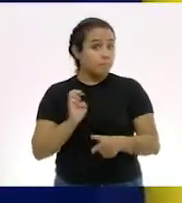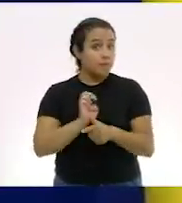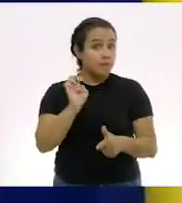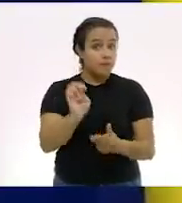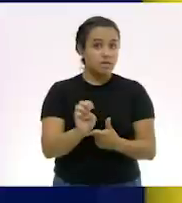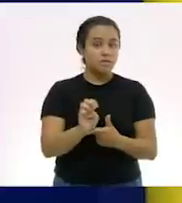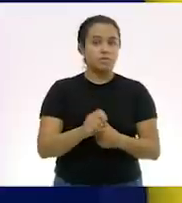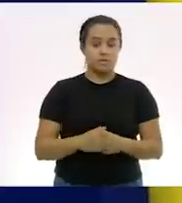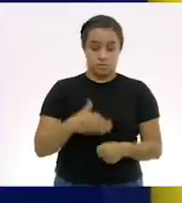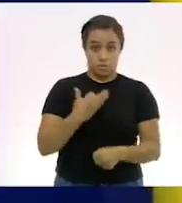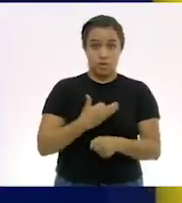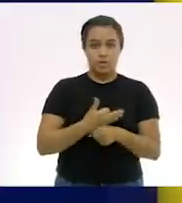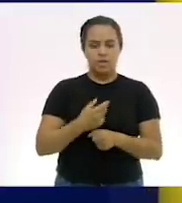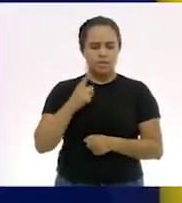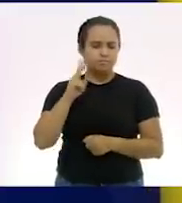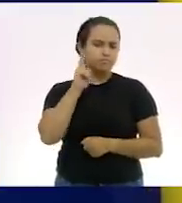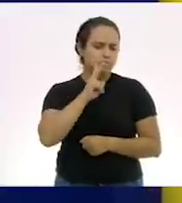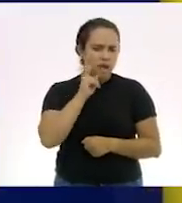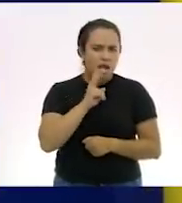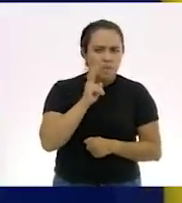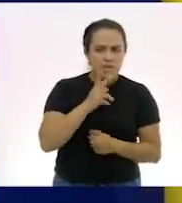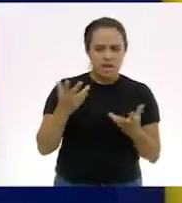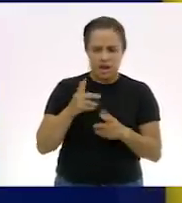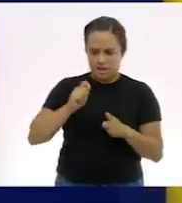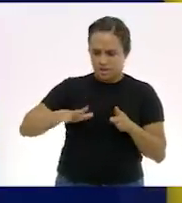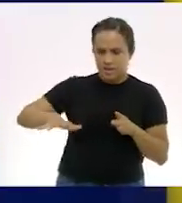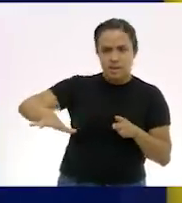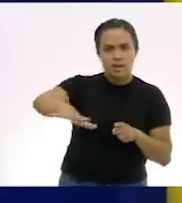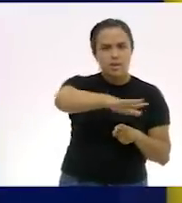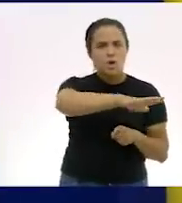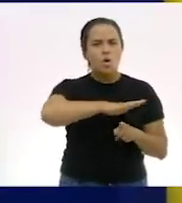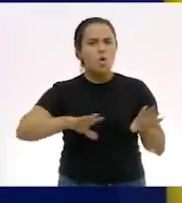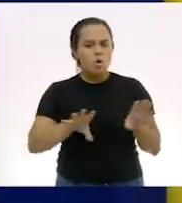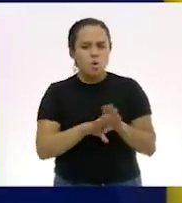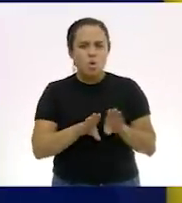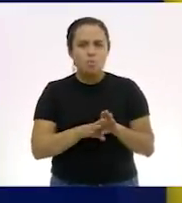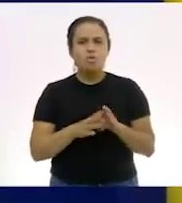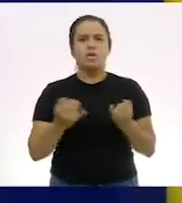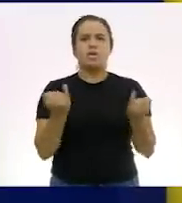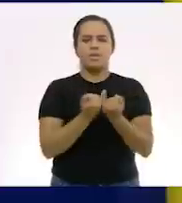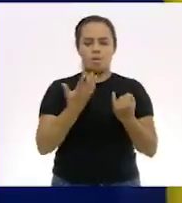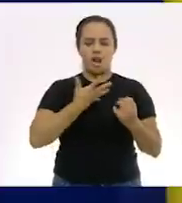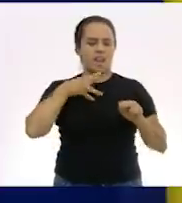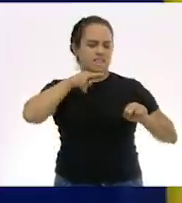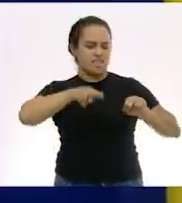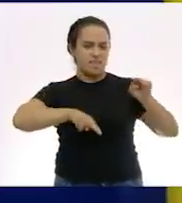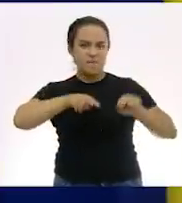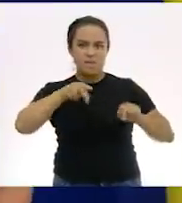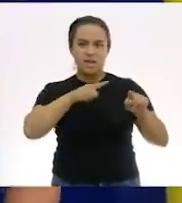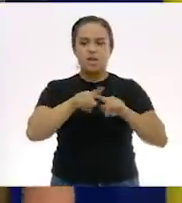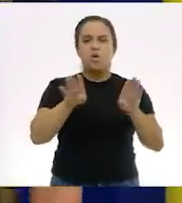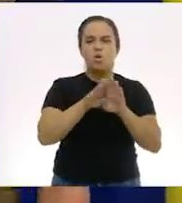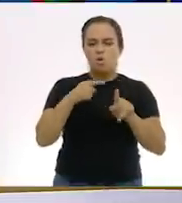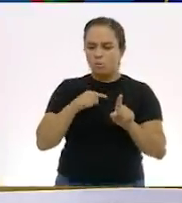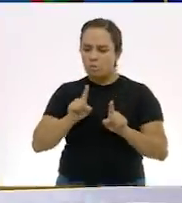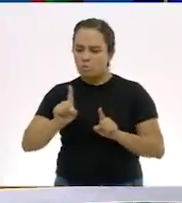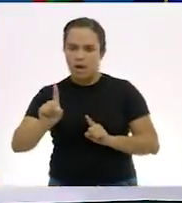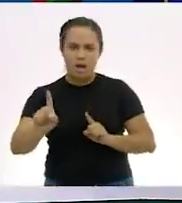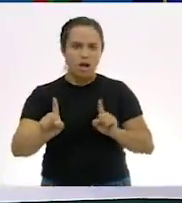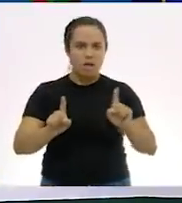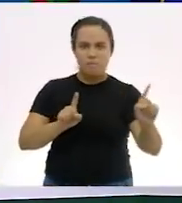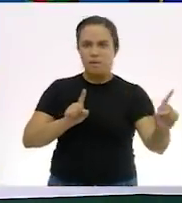Sécalas con una toalla. ¡Y listo! ¡Tus manos están limpias! Si no tienes agua y jabón,